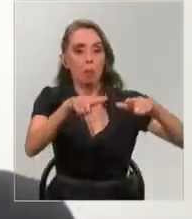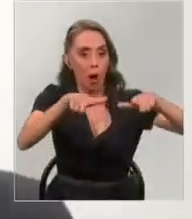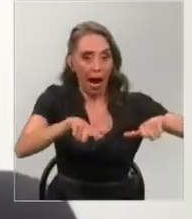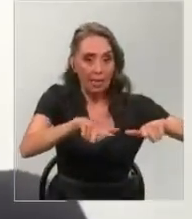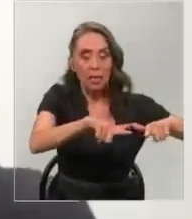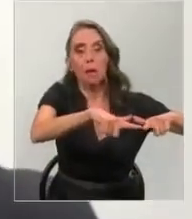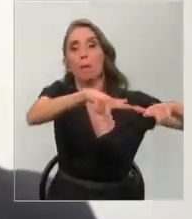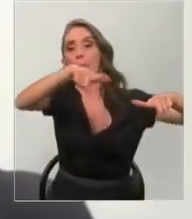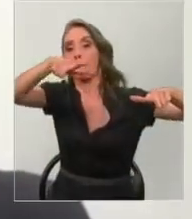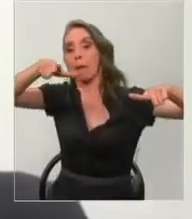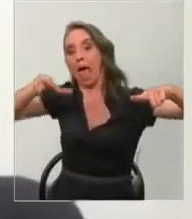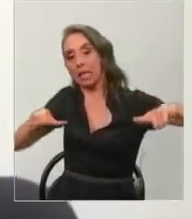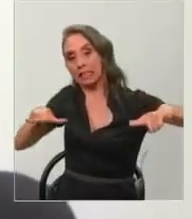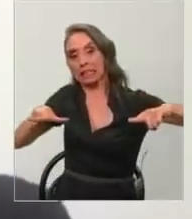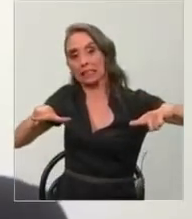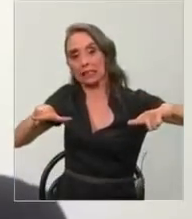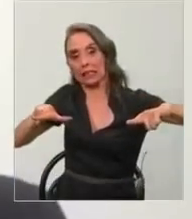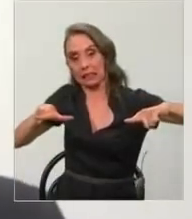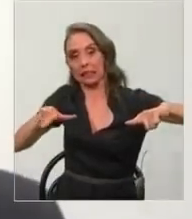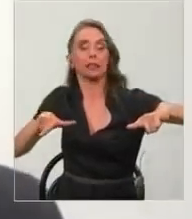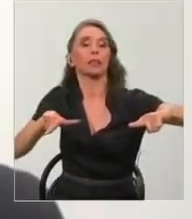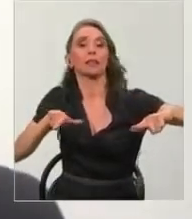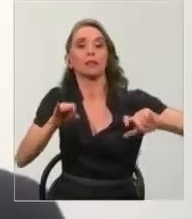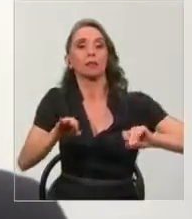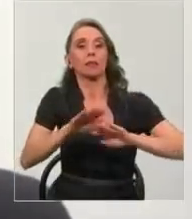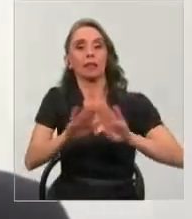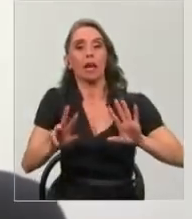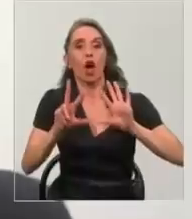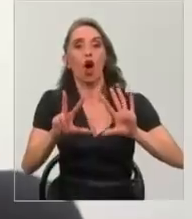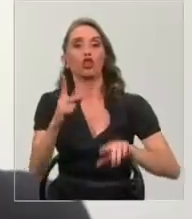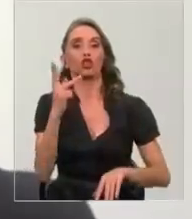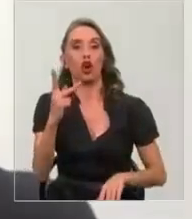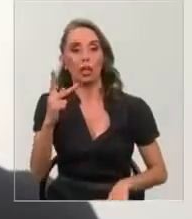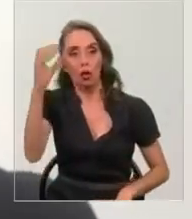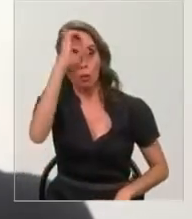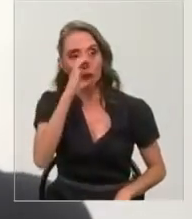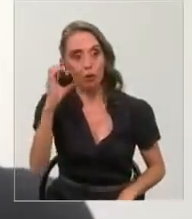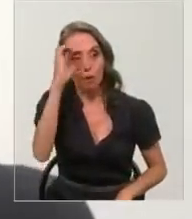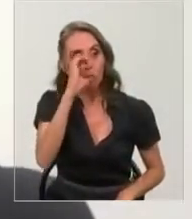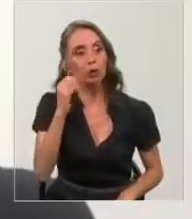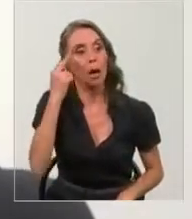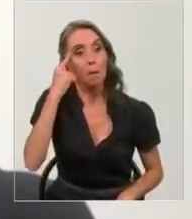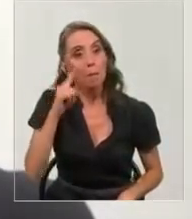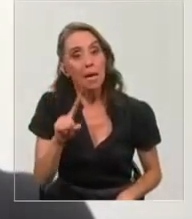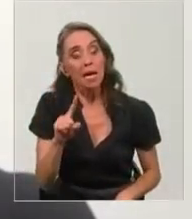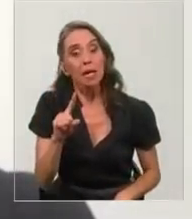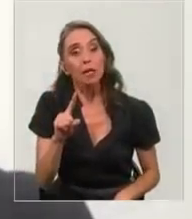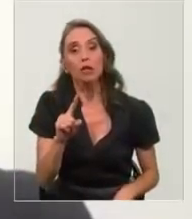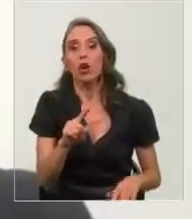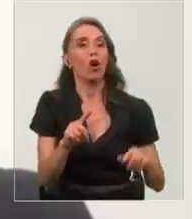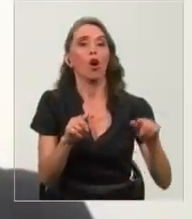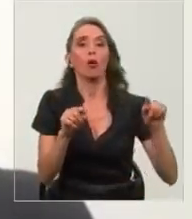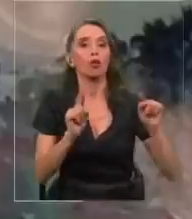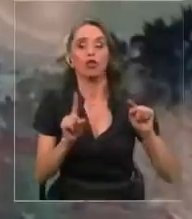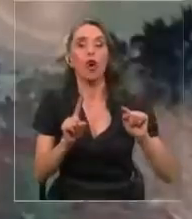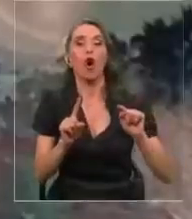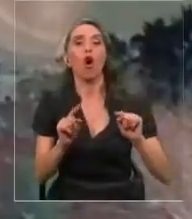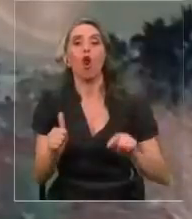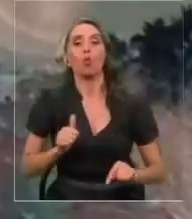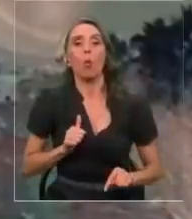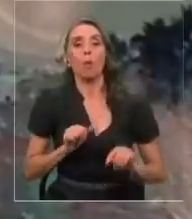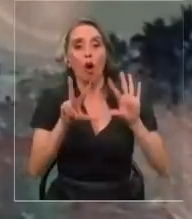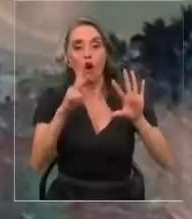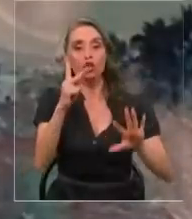rango terrestre de búsqueda, el cual iba a finalizar con 8 kilómetros de búsqueda, pero no llegaron a los 8 kilómetros.